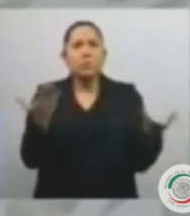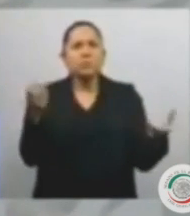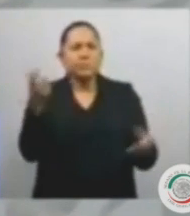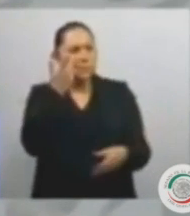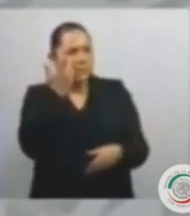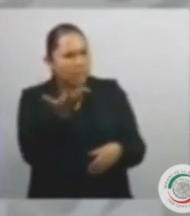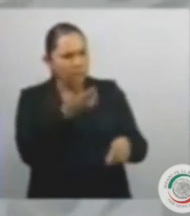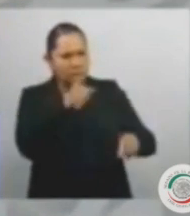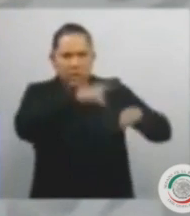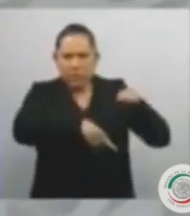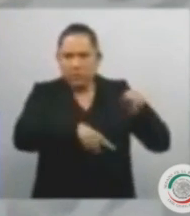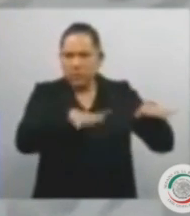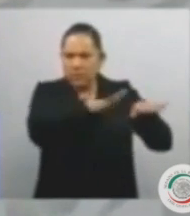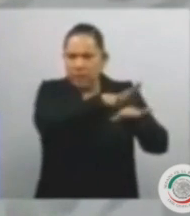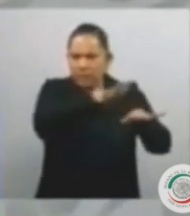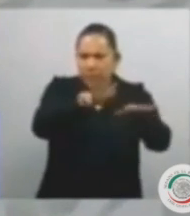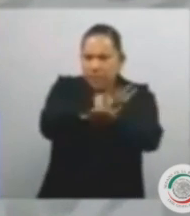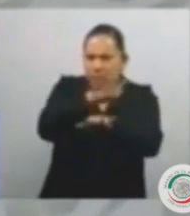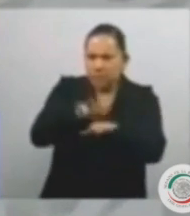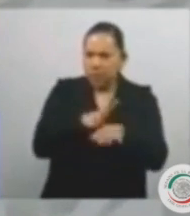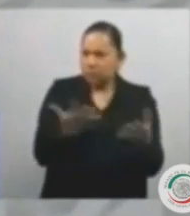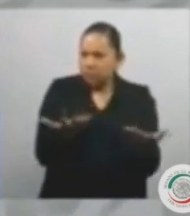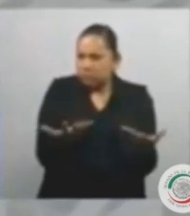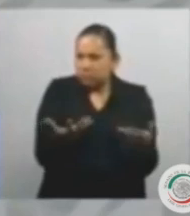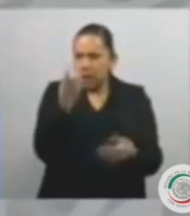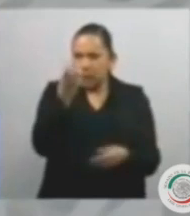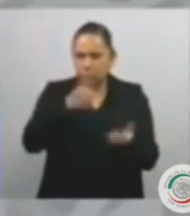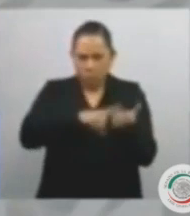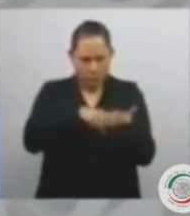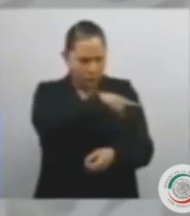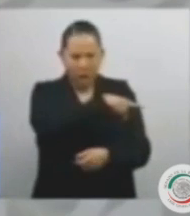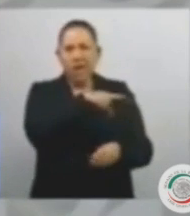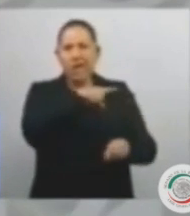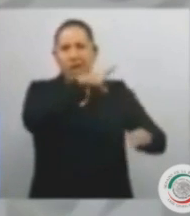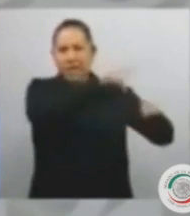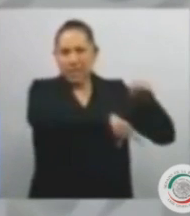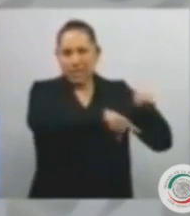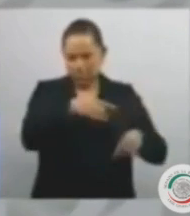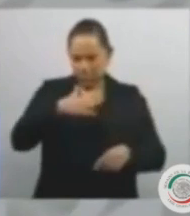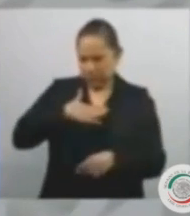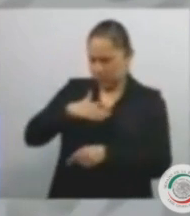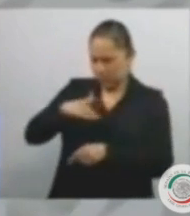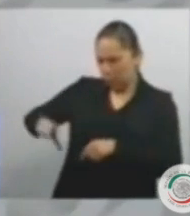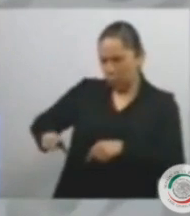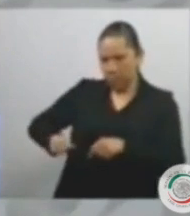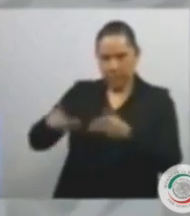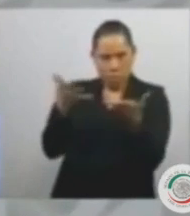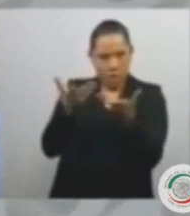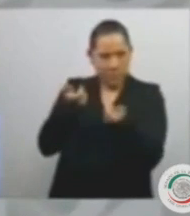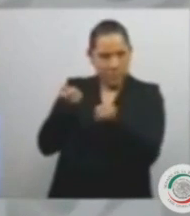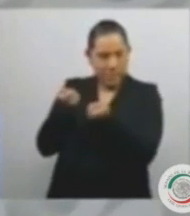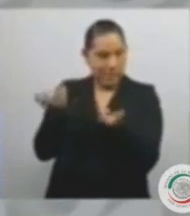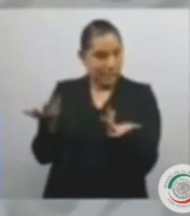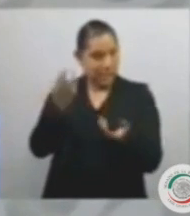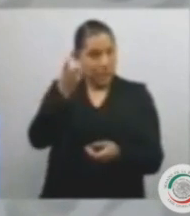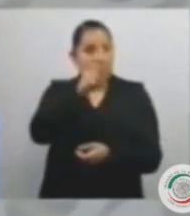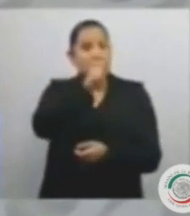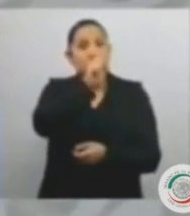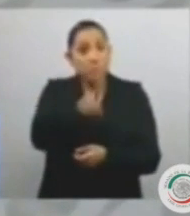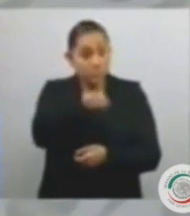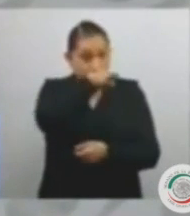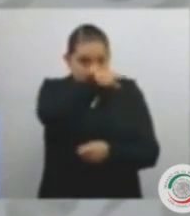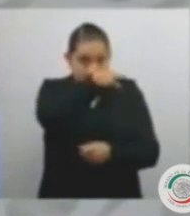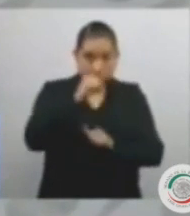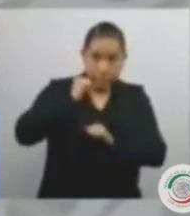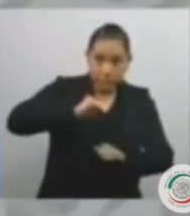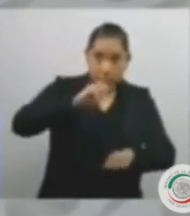gubernamental de la administración pública. Es más grave aún, sin embargo, golpear al árbitro electoral a meses de